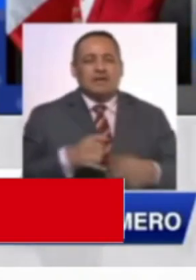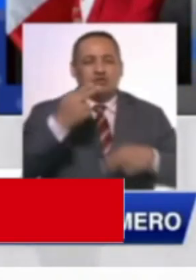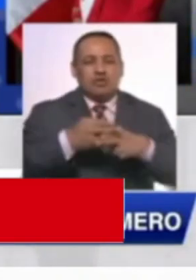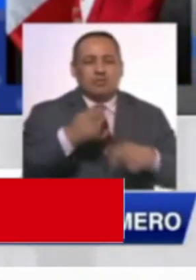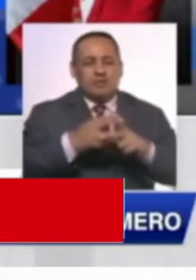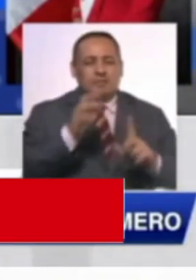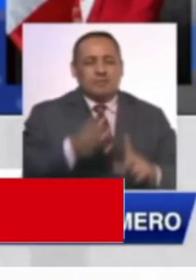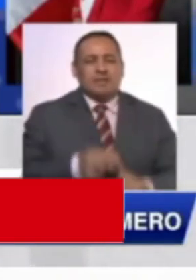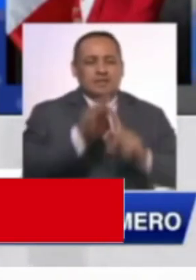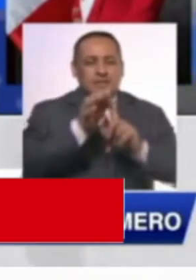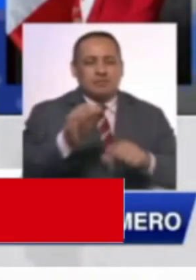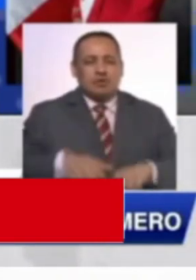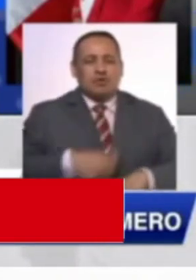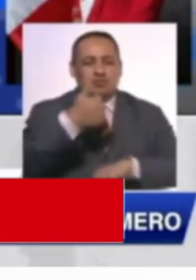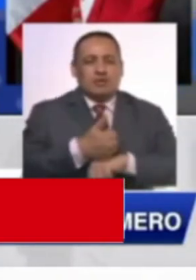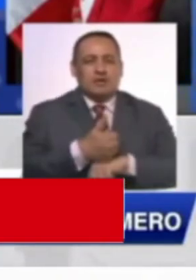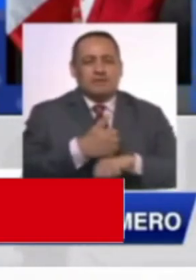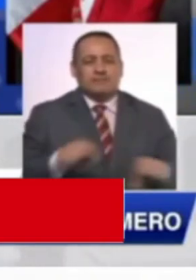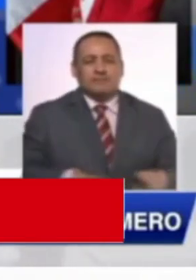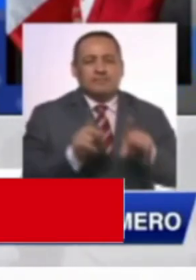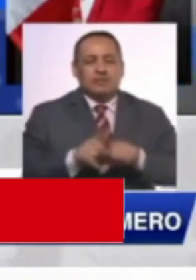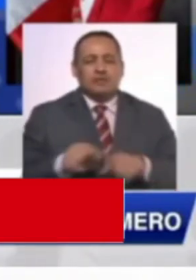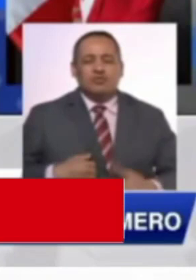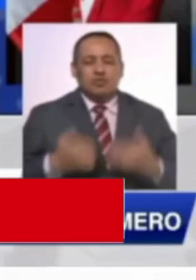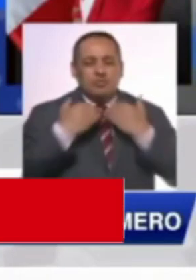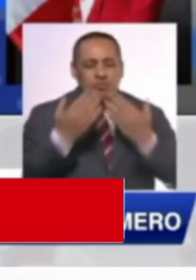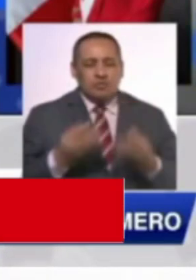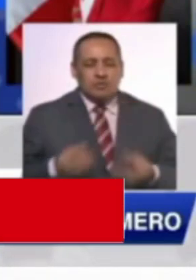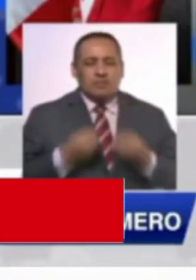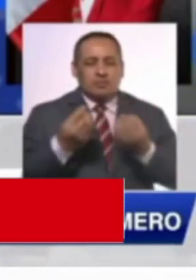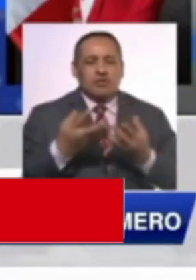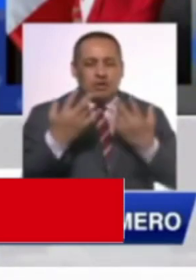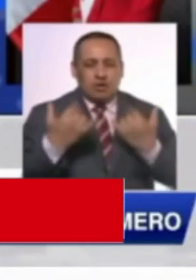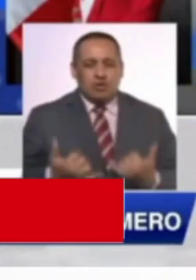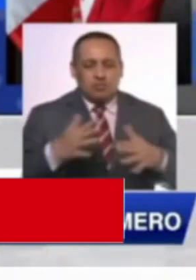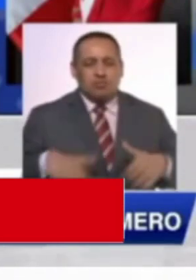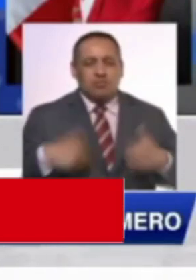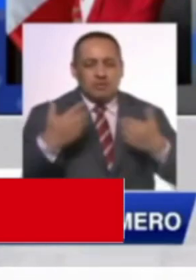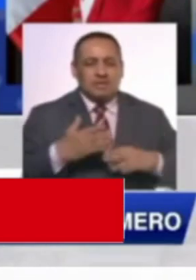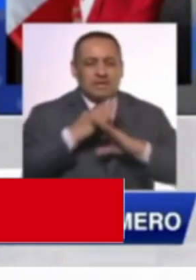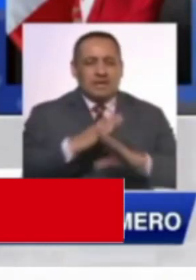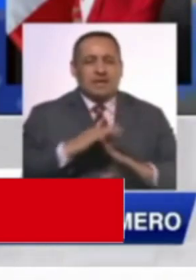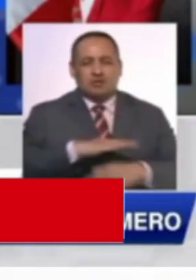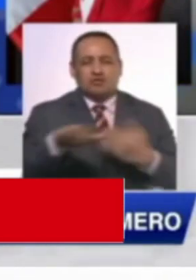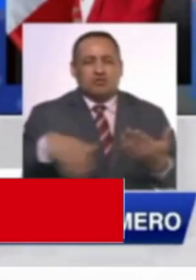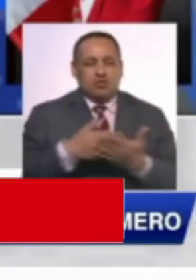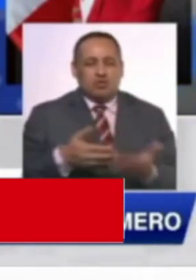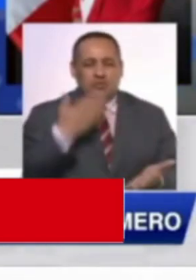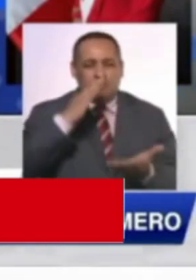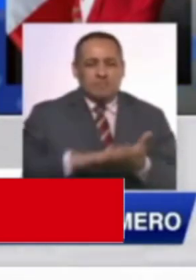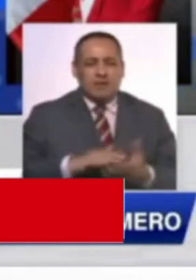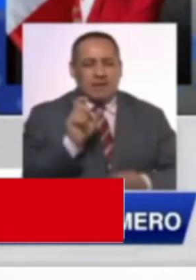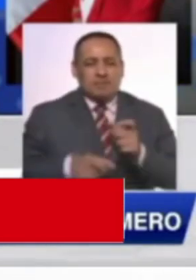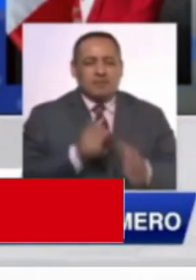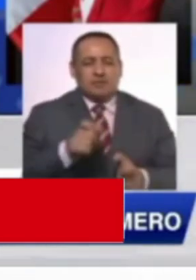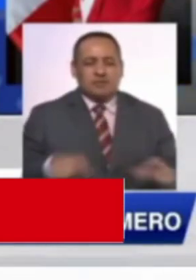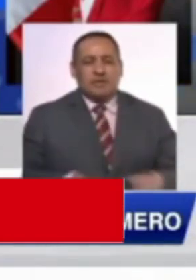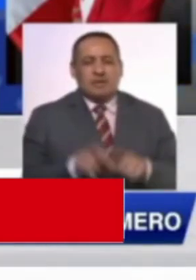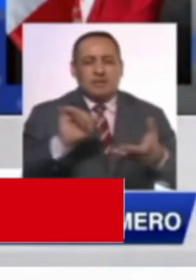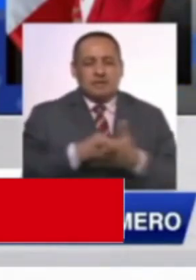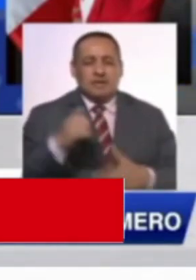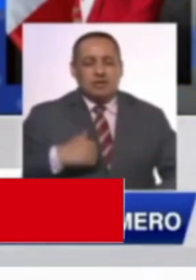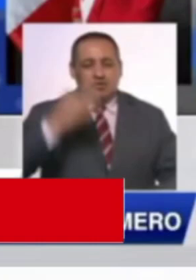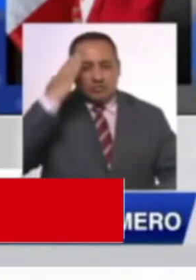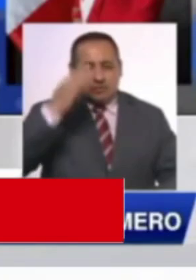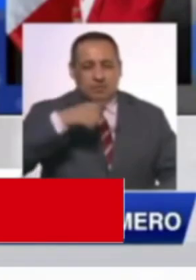principio de autoridad no importa Porque hoy pueden negar todos sus crímenes contra el pueblo pero